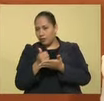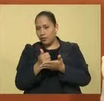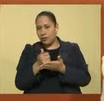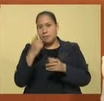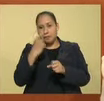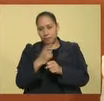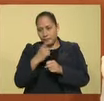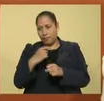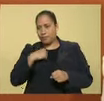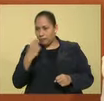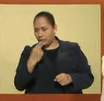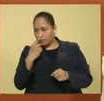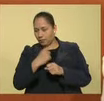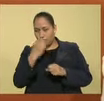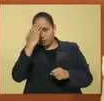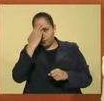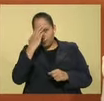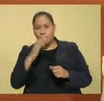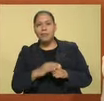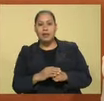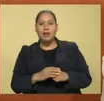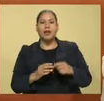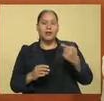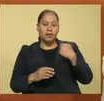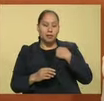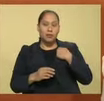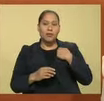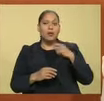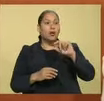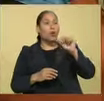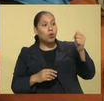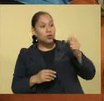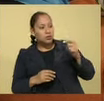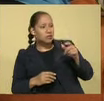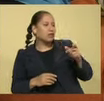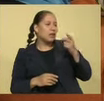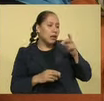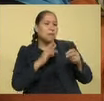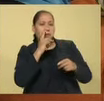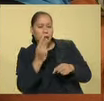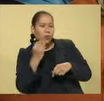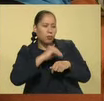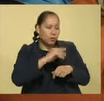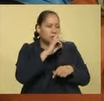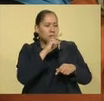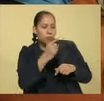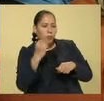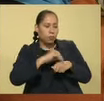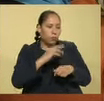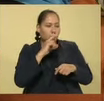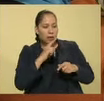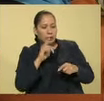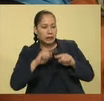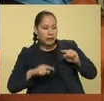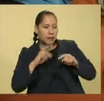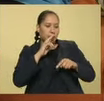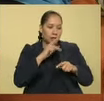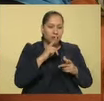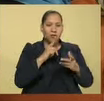amigo. Y pues... es mejor que uno se conozca que los demás te digan, ay, ponte, quítate, súbete, bájate, ¿no? Cada quien tiene,